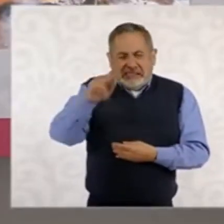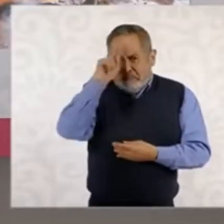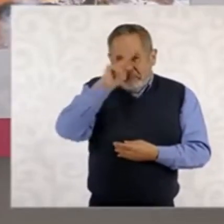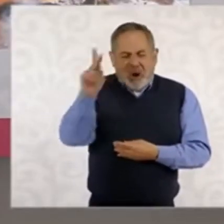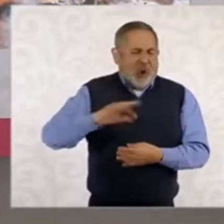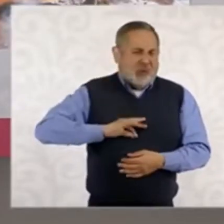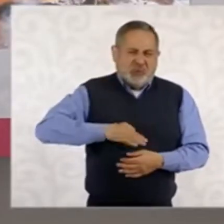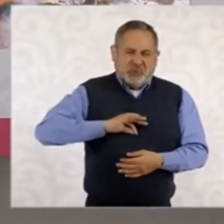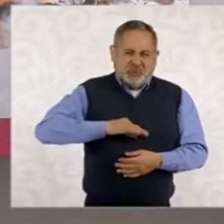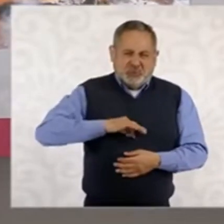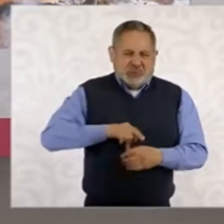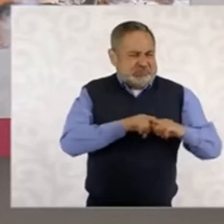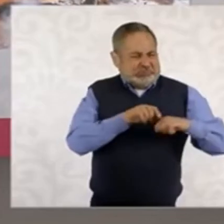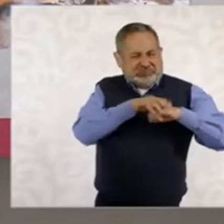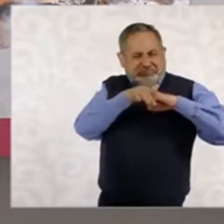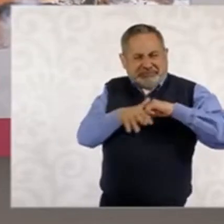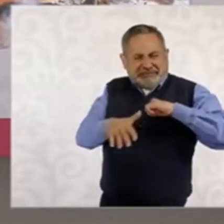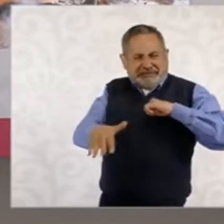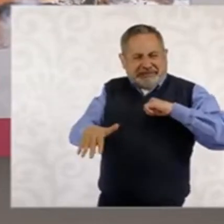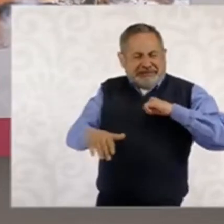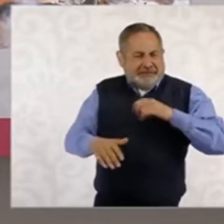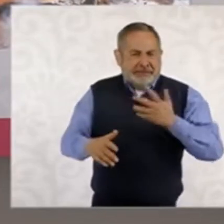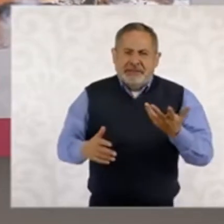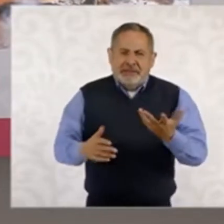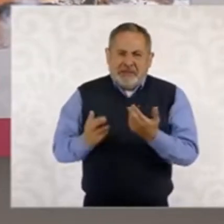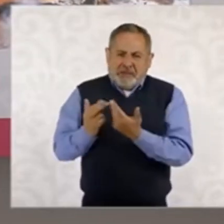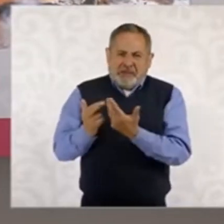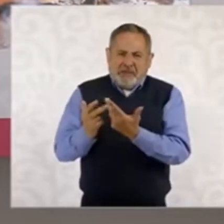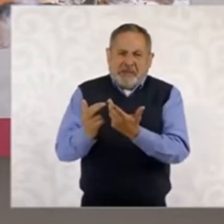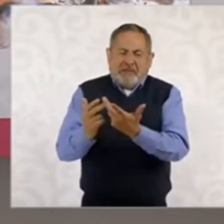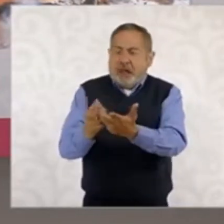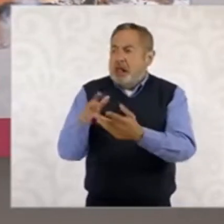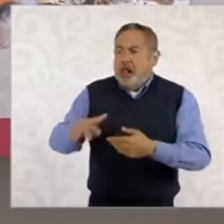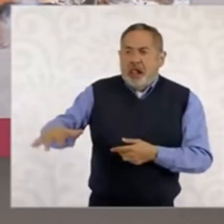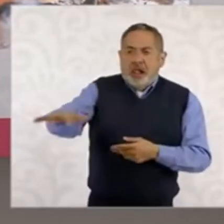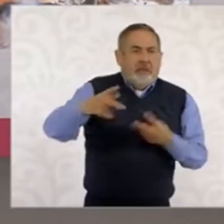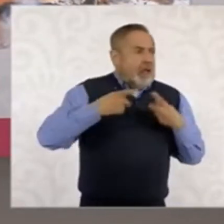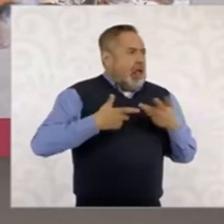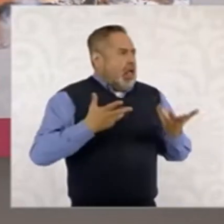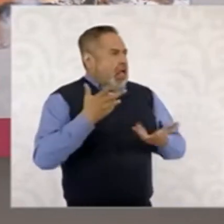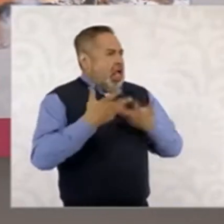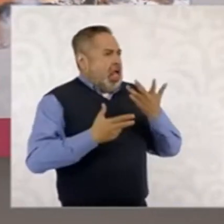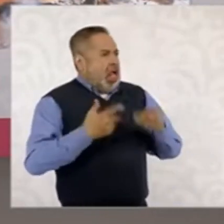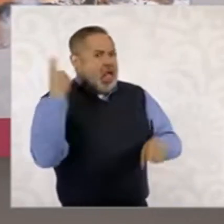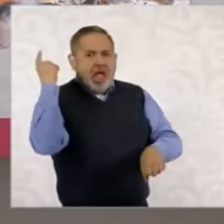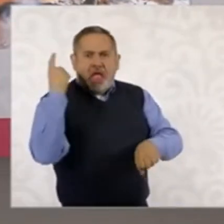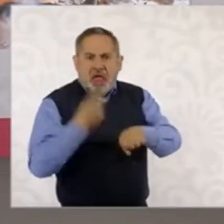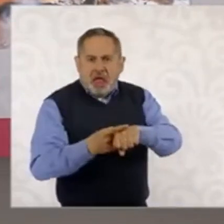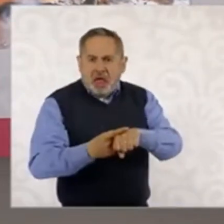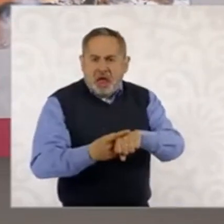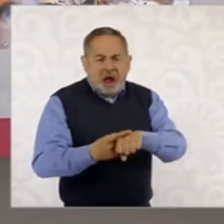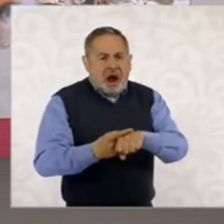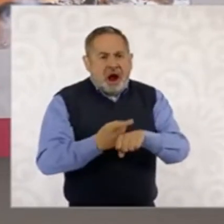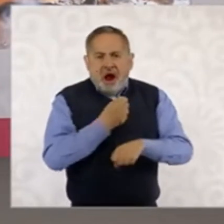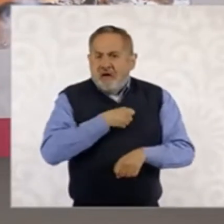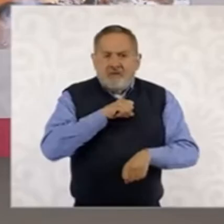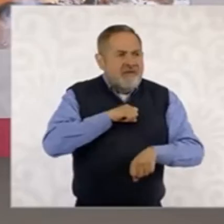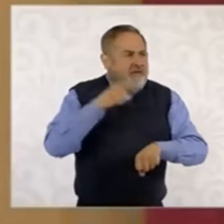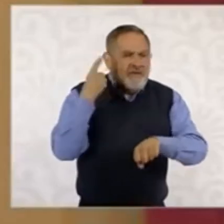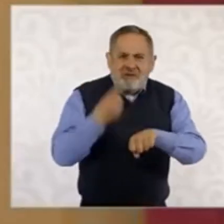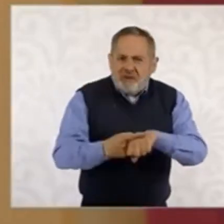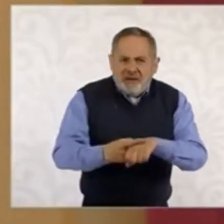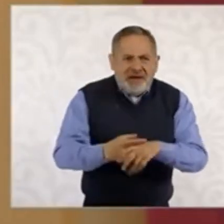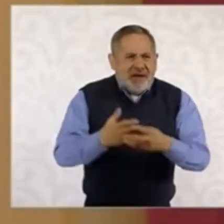favor. Estas afectaciones tuvieron grandes impactos a la salud pública, un acceso muy limitado al agua